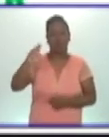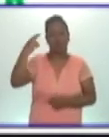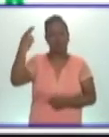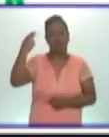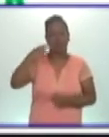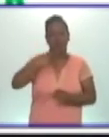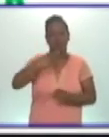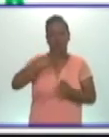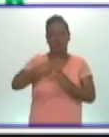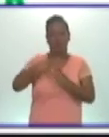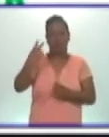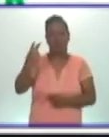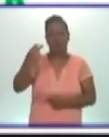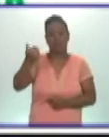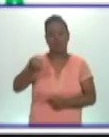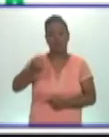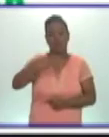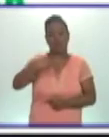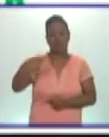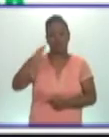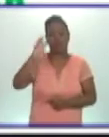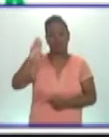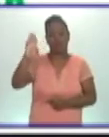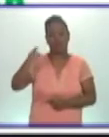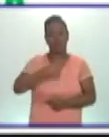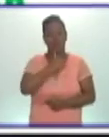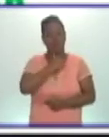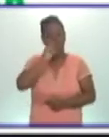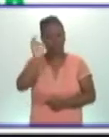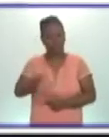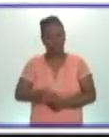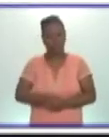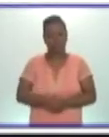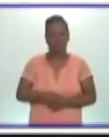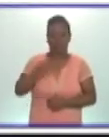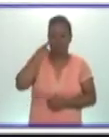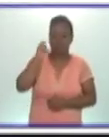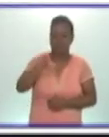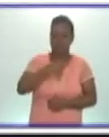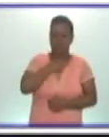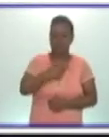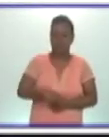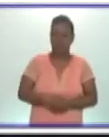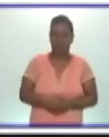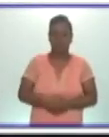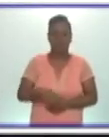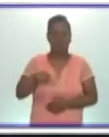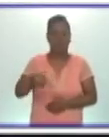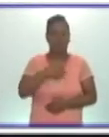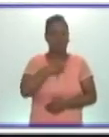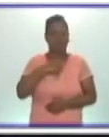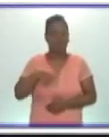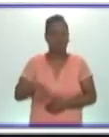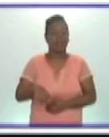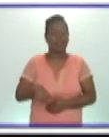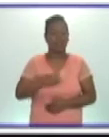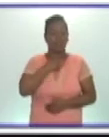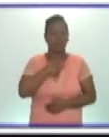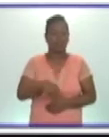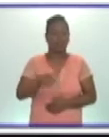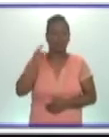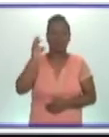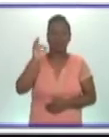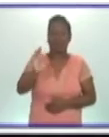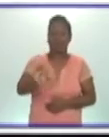4b. Facilísimo, ¿verdad? Vamos a ver nuestro último ejemplo. Aquí tengo 8x cuadrada más 7